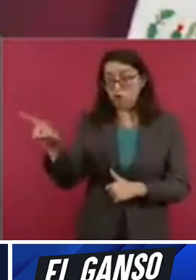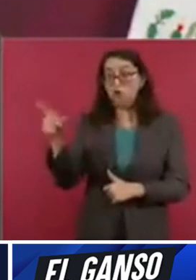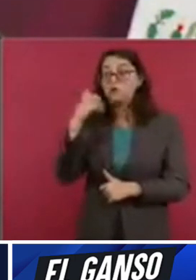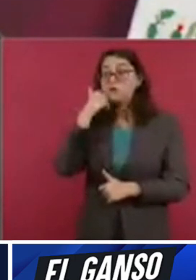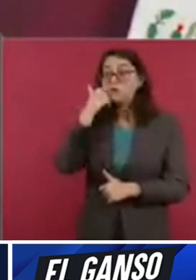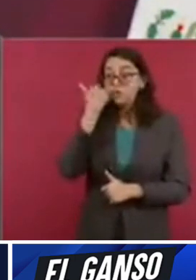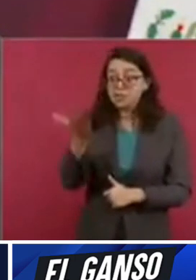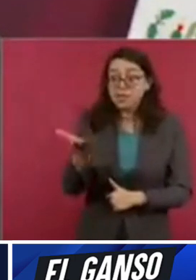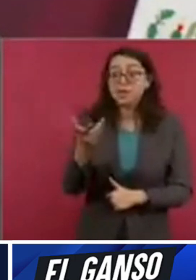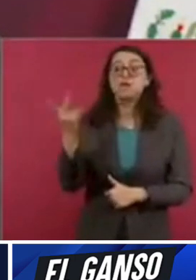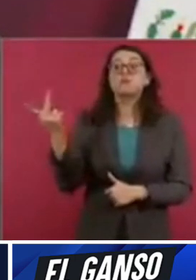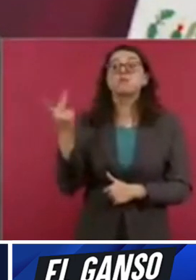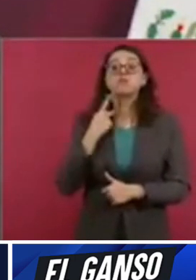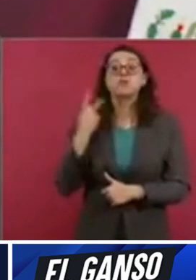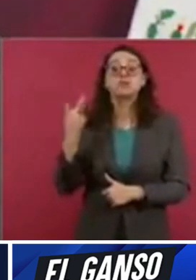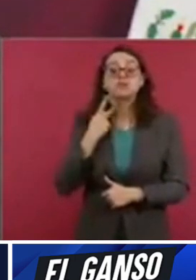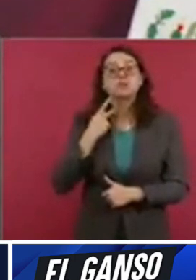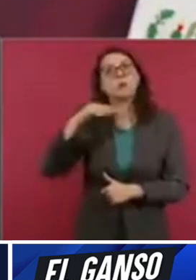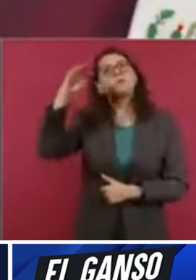servilismo